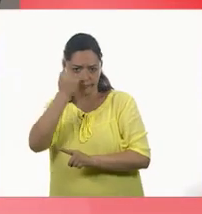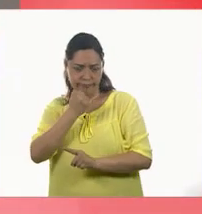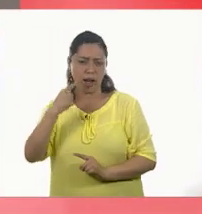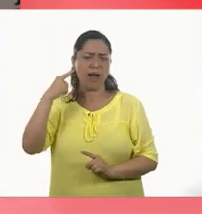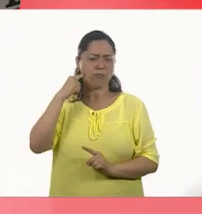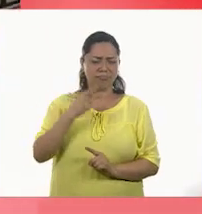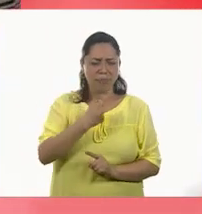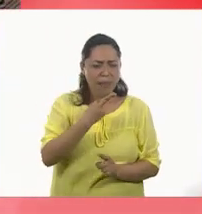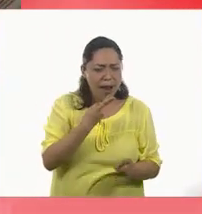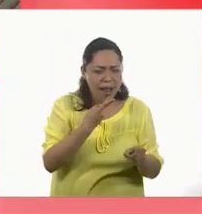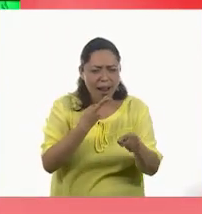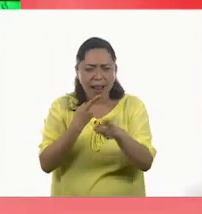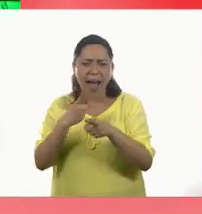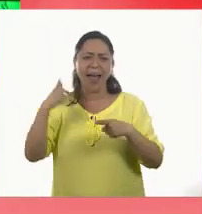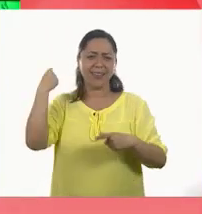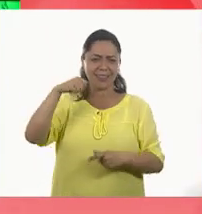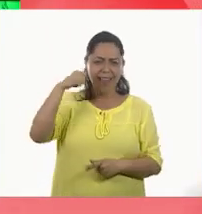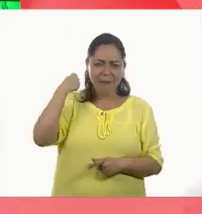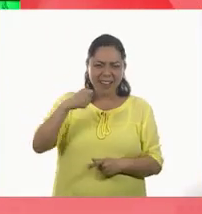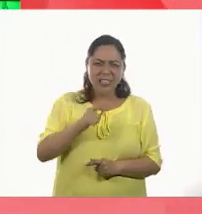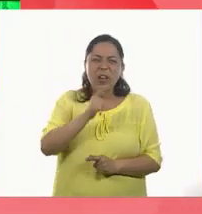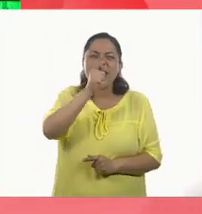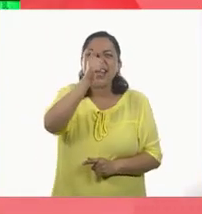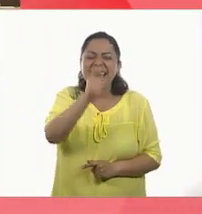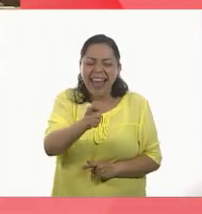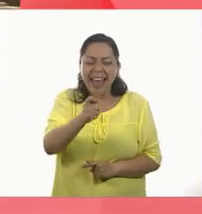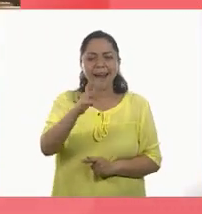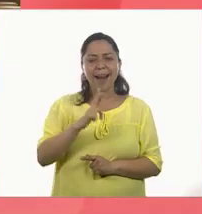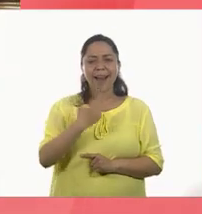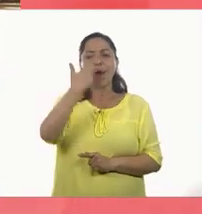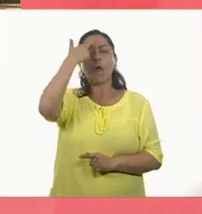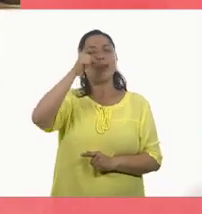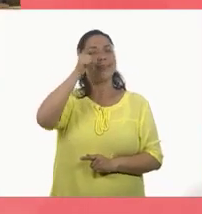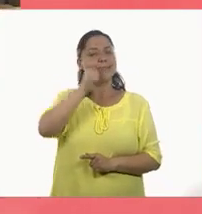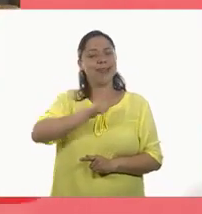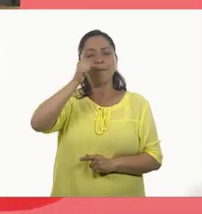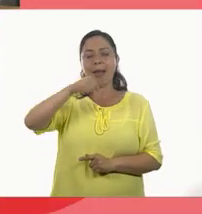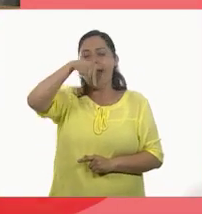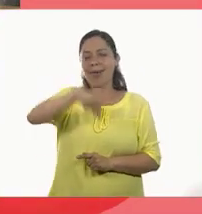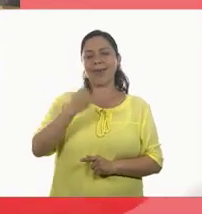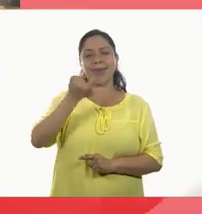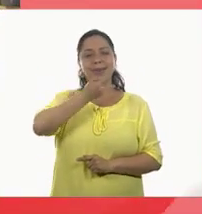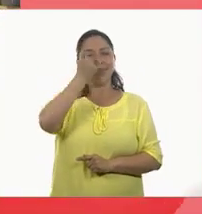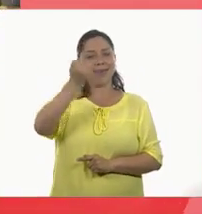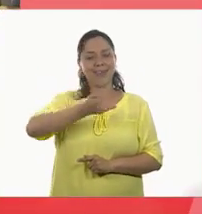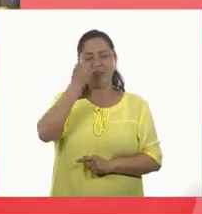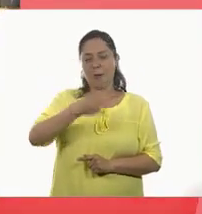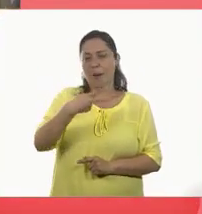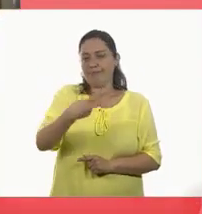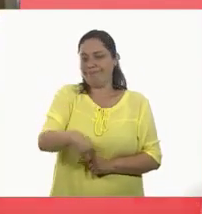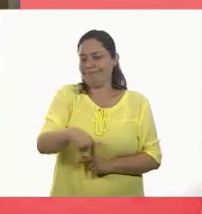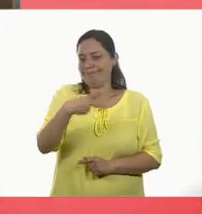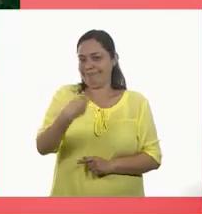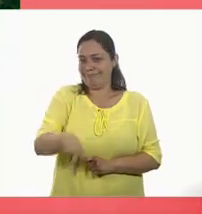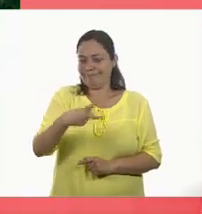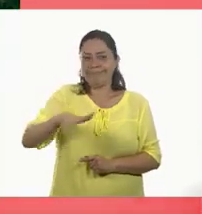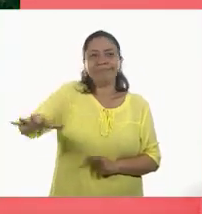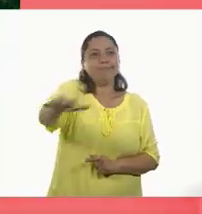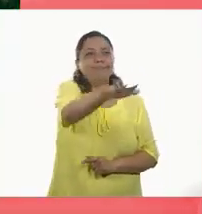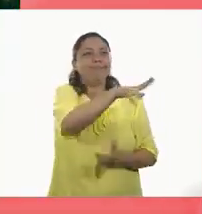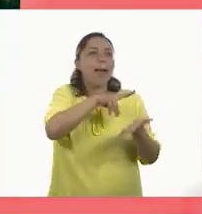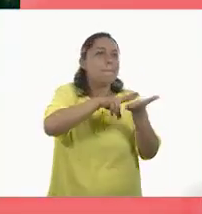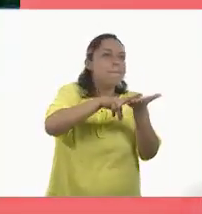es otra forma de recordar siempre a esta tierra de lenguaje singular, de naturaleza verde y